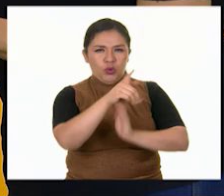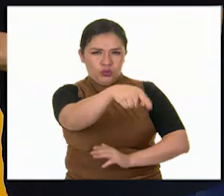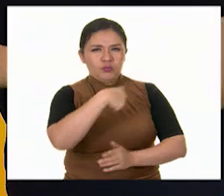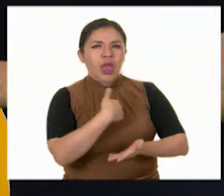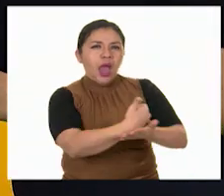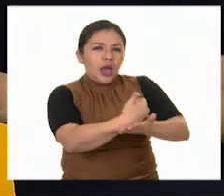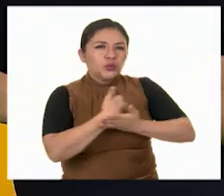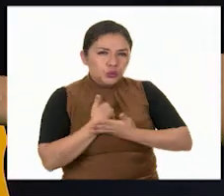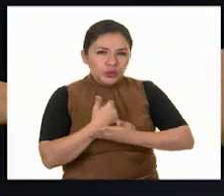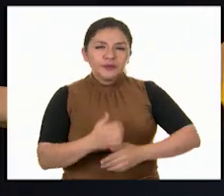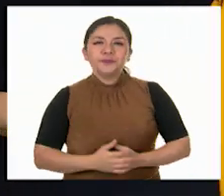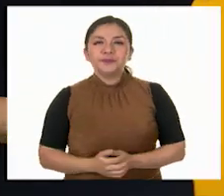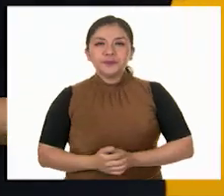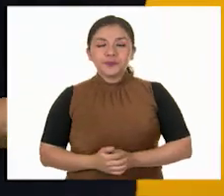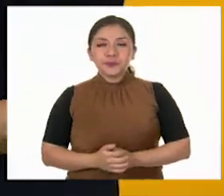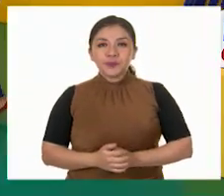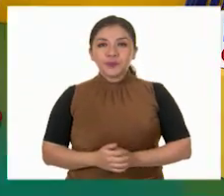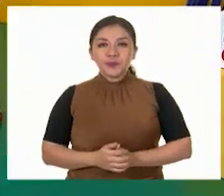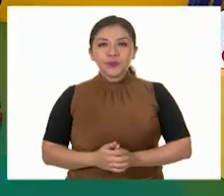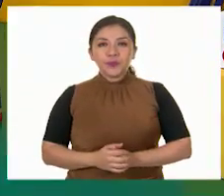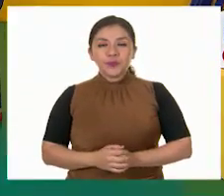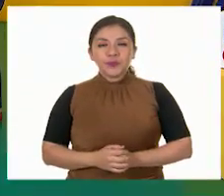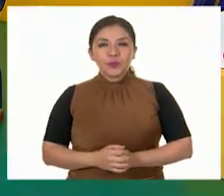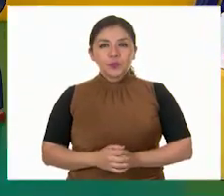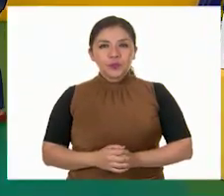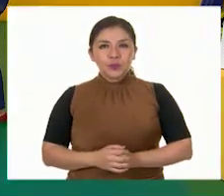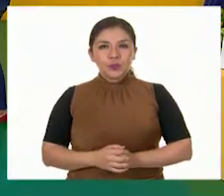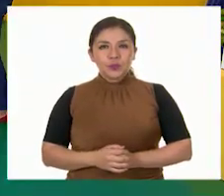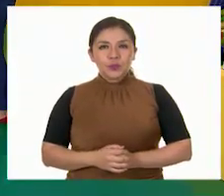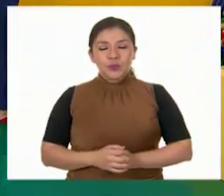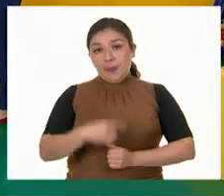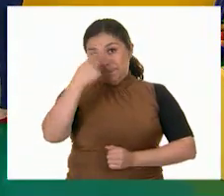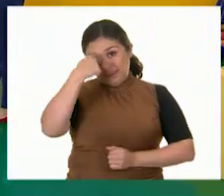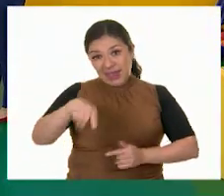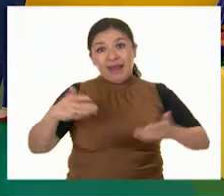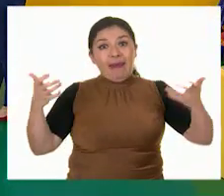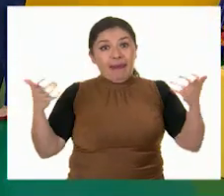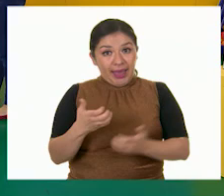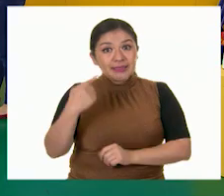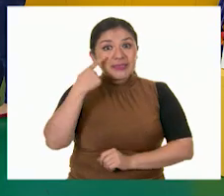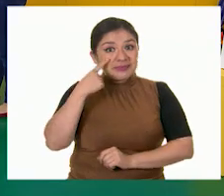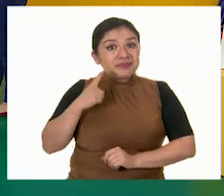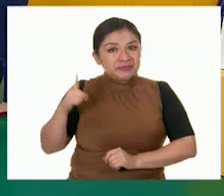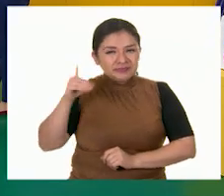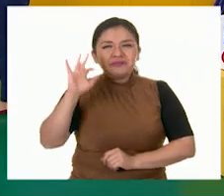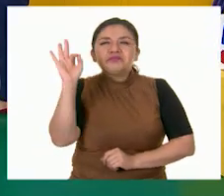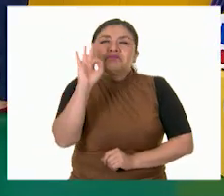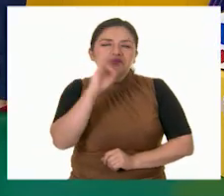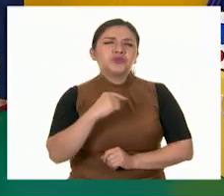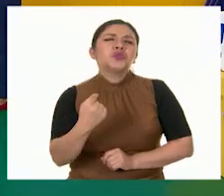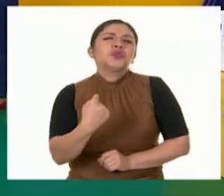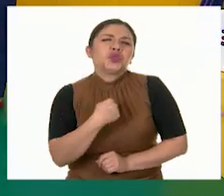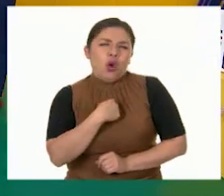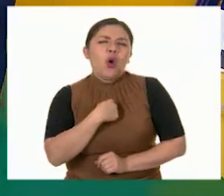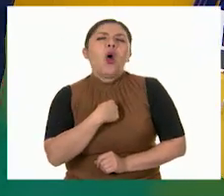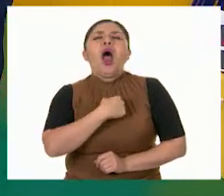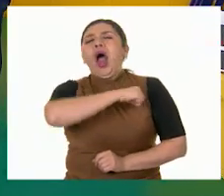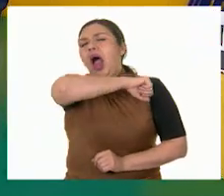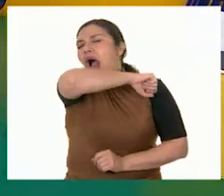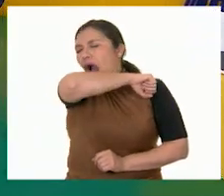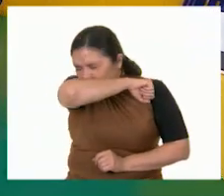ayudes. A ver, veamos. Hacer lo siguiente. Si yo, por ejemplo, cuando